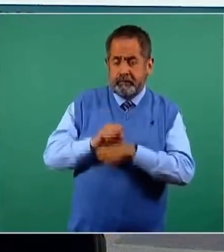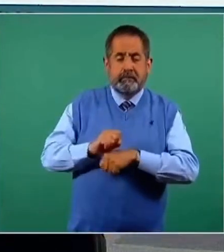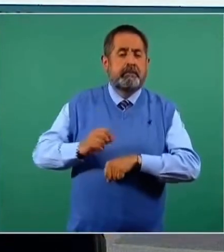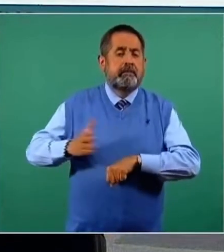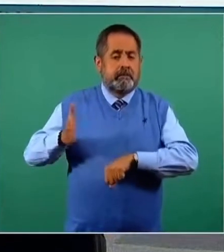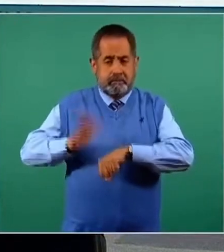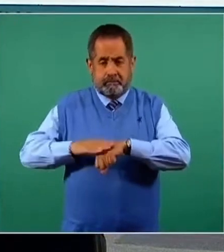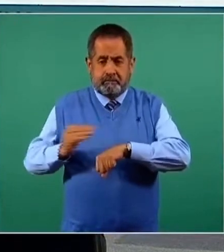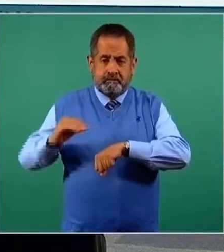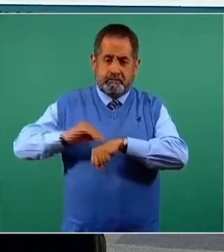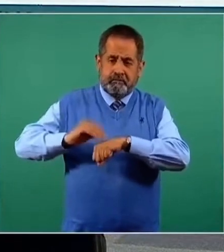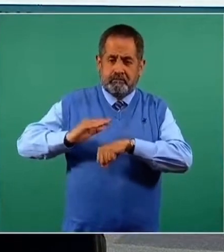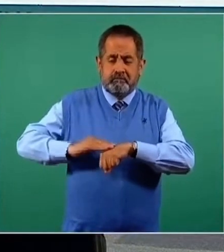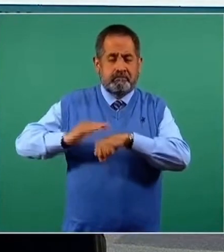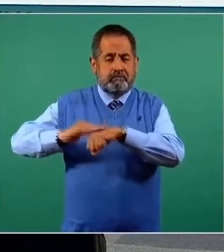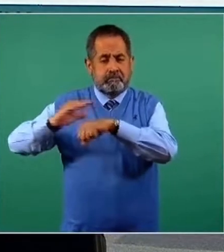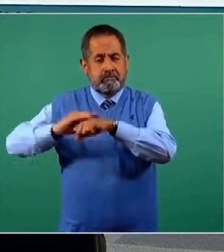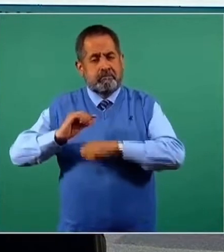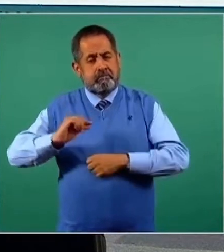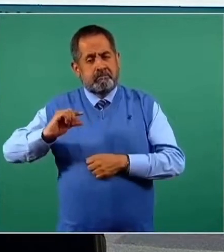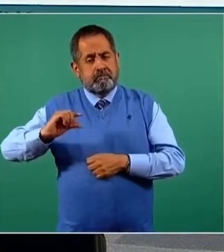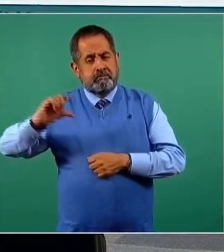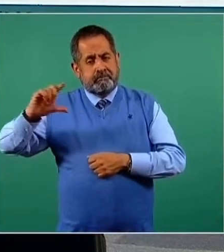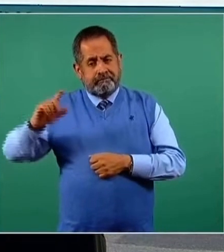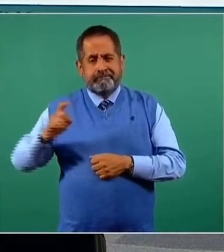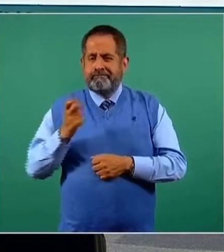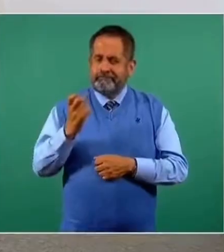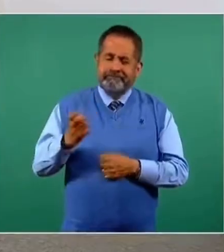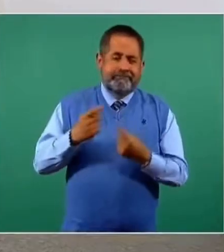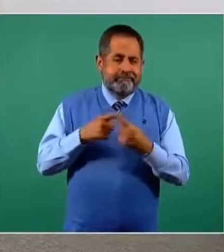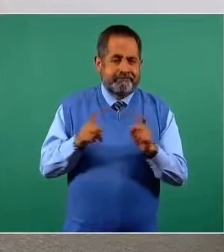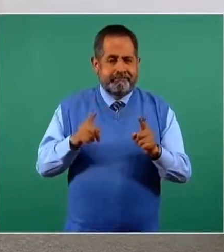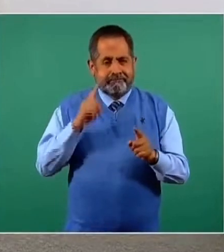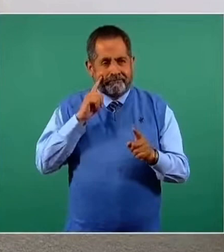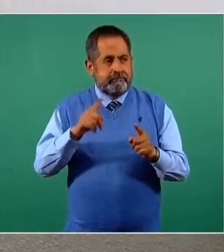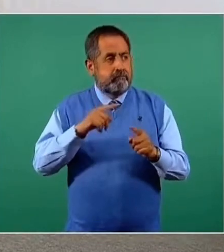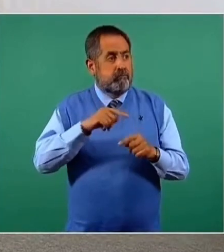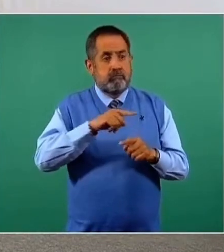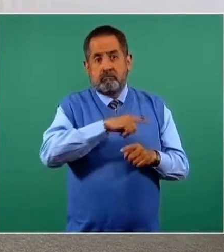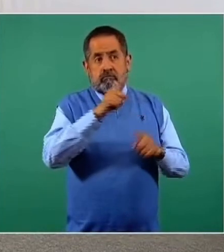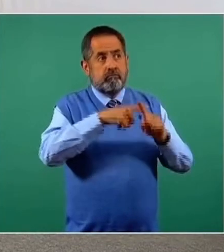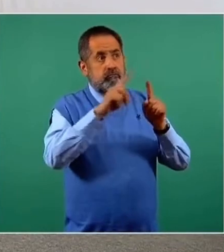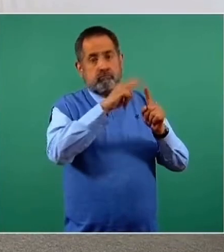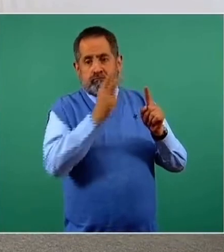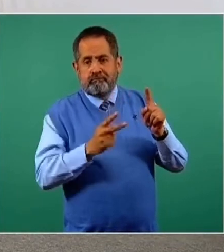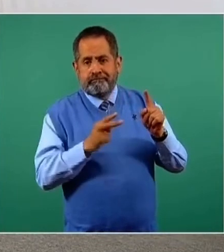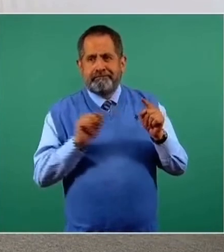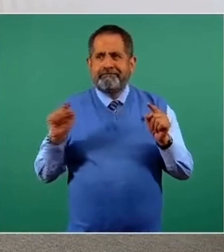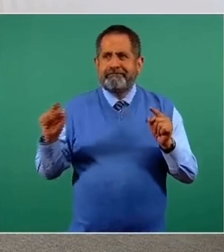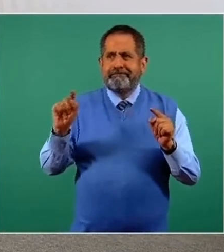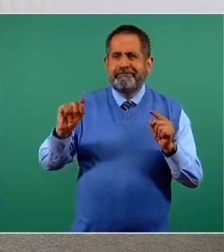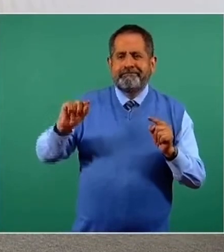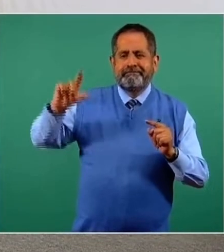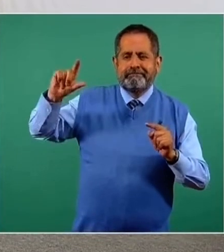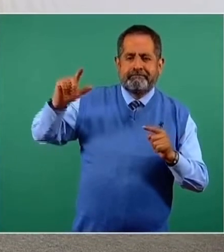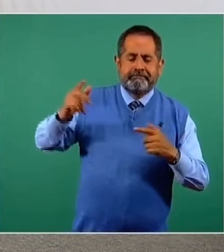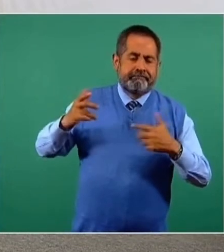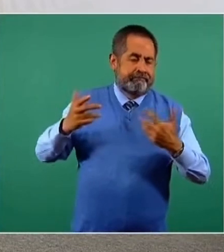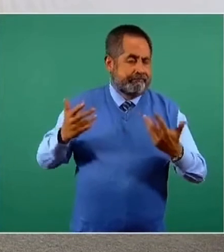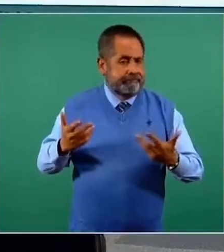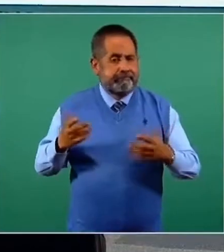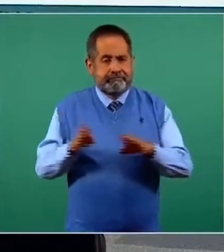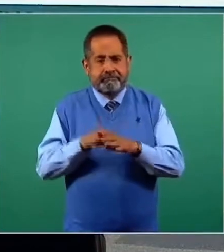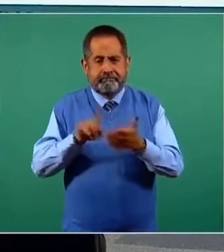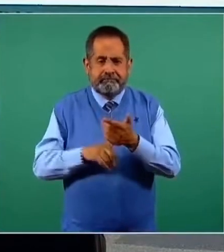presentando una tendencia ascendente y por lo tanto diferente a la que vemos en el nivel nacional. Este es un seguimiento diario que se